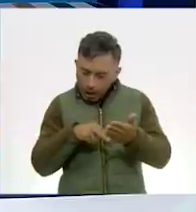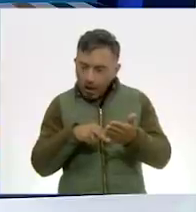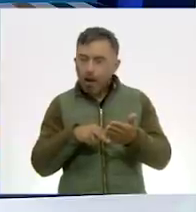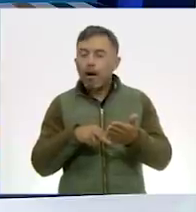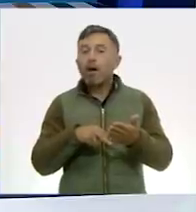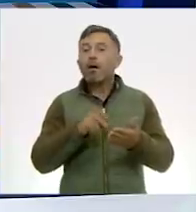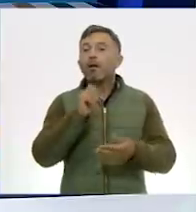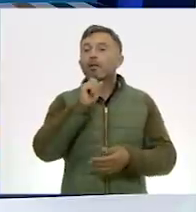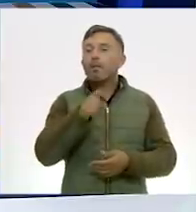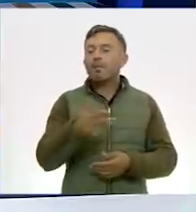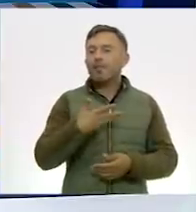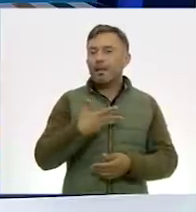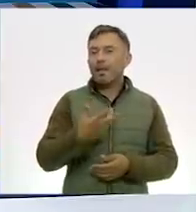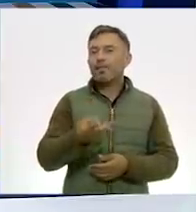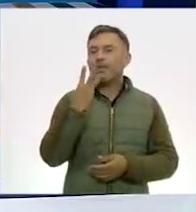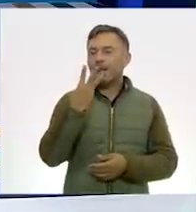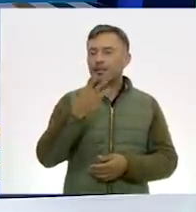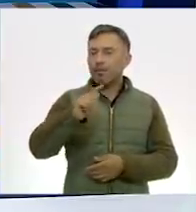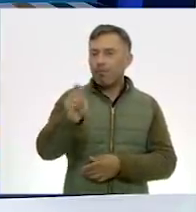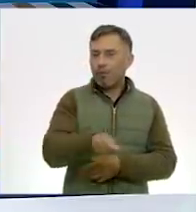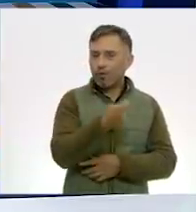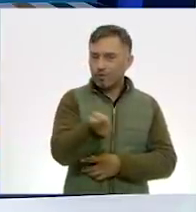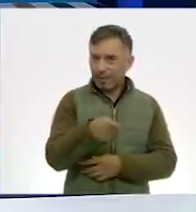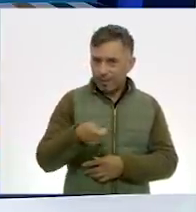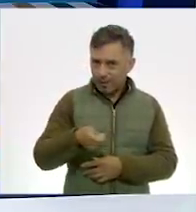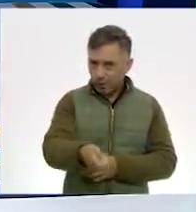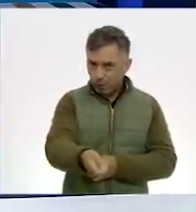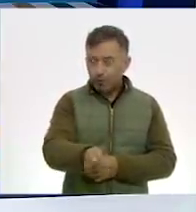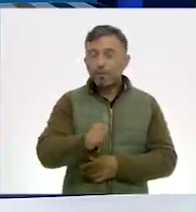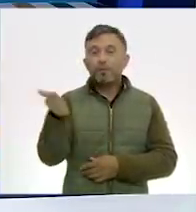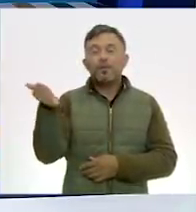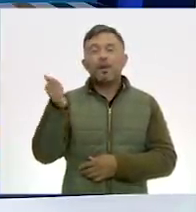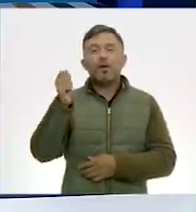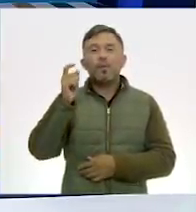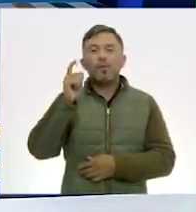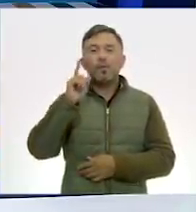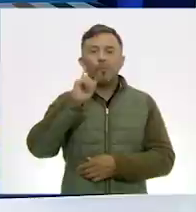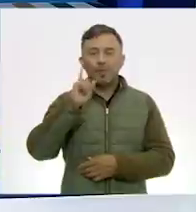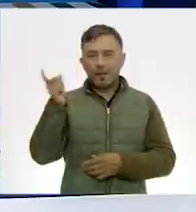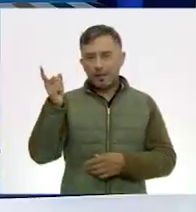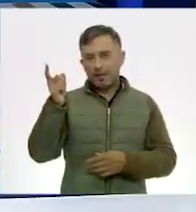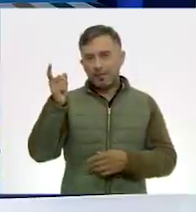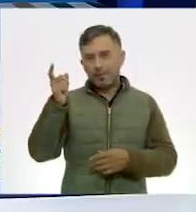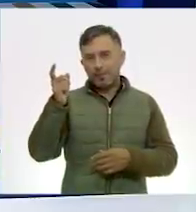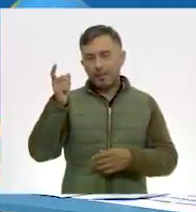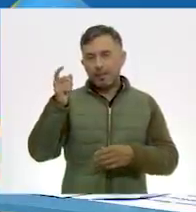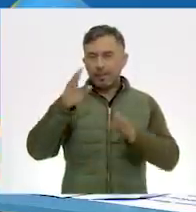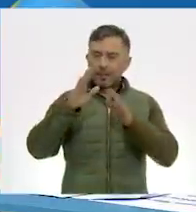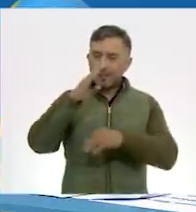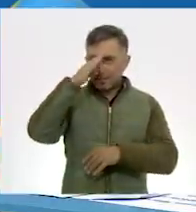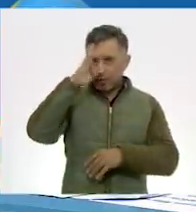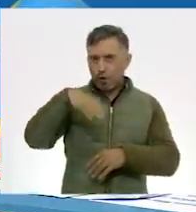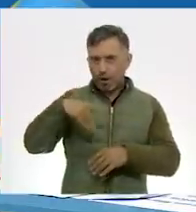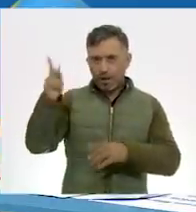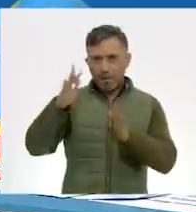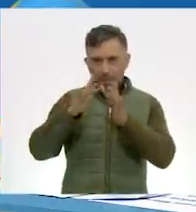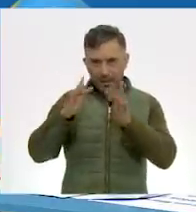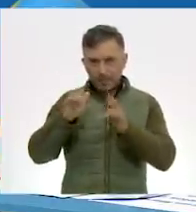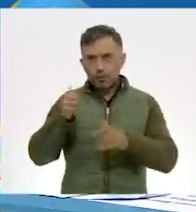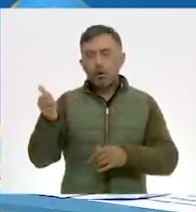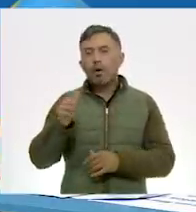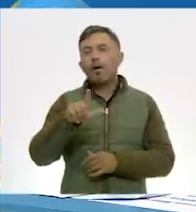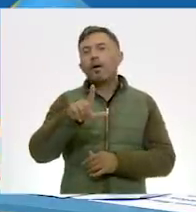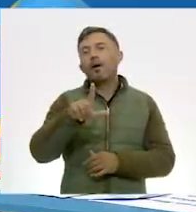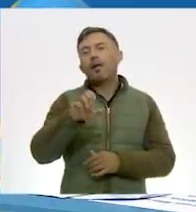de Los Tres Mosqueteros, Nuestra Señora de París y Los Miserables. Comprendí perfectamente